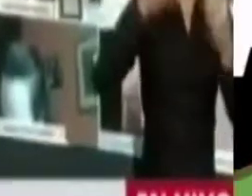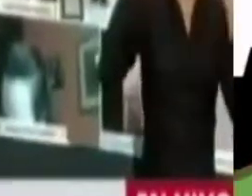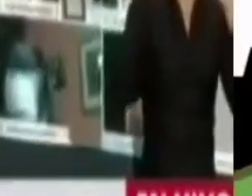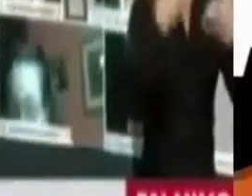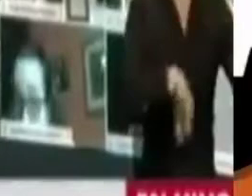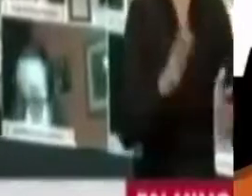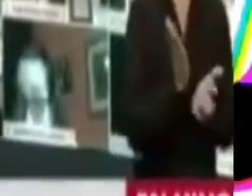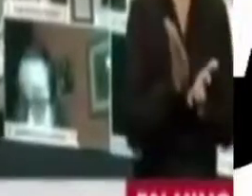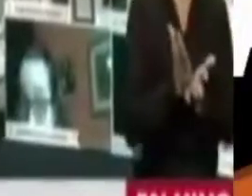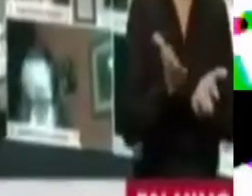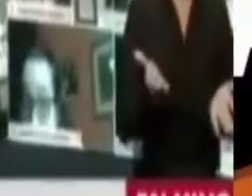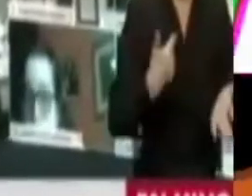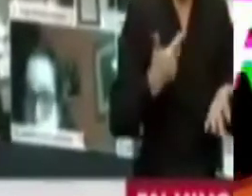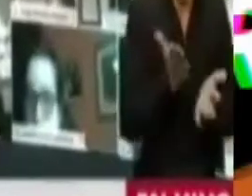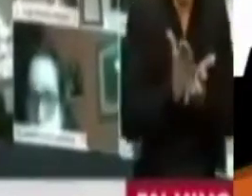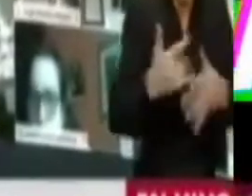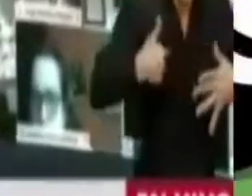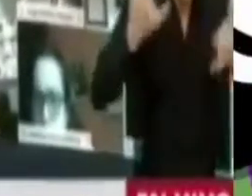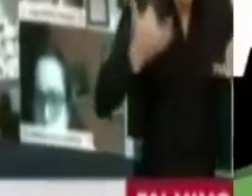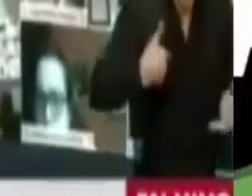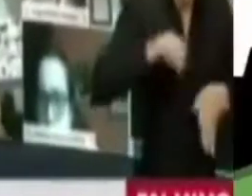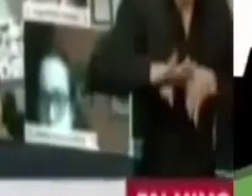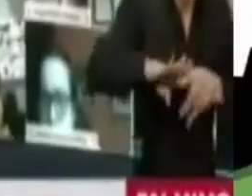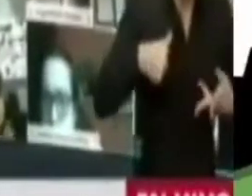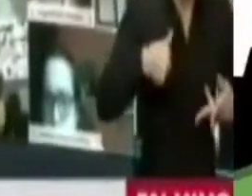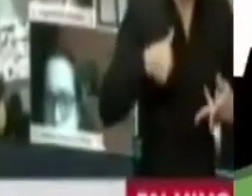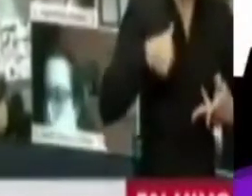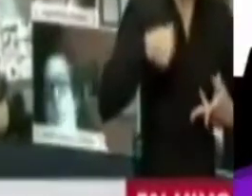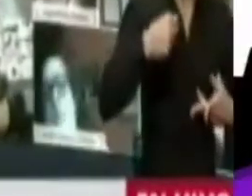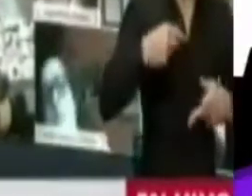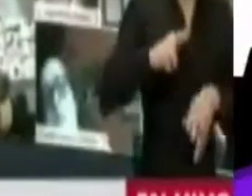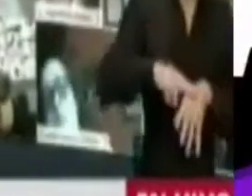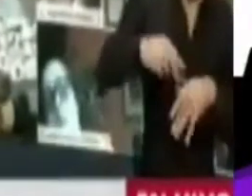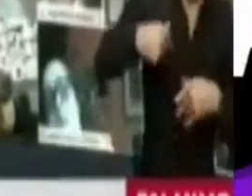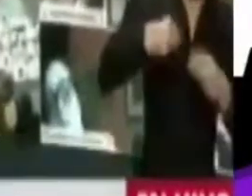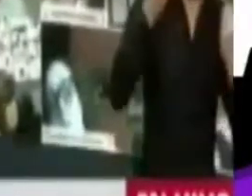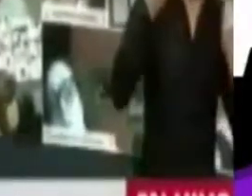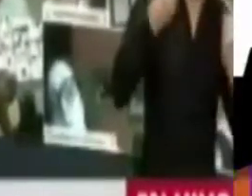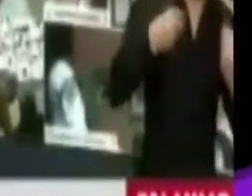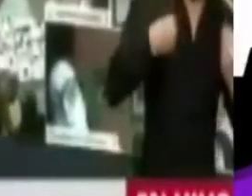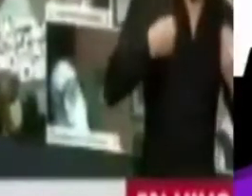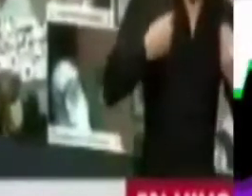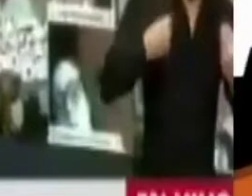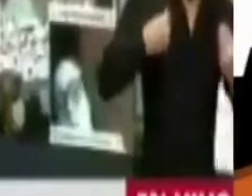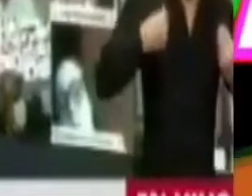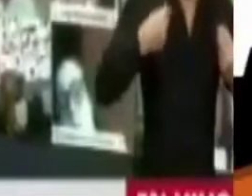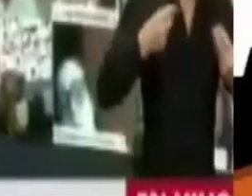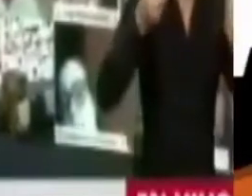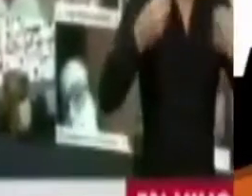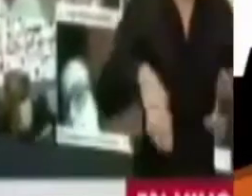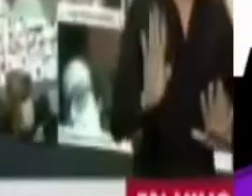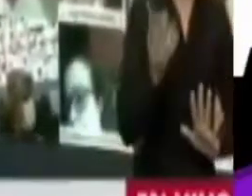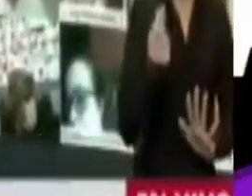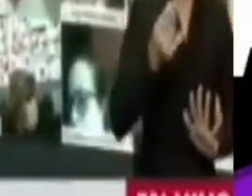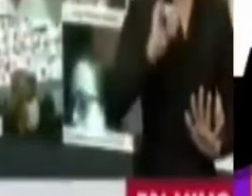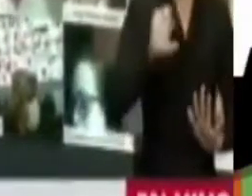acto, la verdad, muy emotivo. Vos me tiras un título y yo me acuerdo de otro. También lo